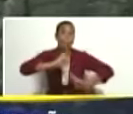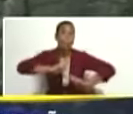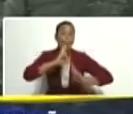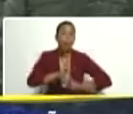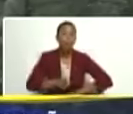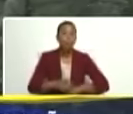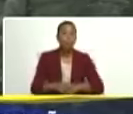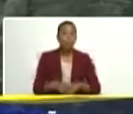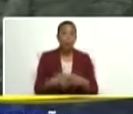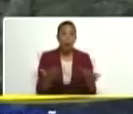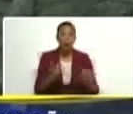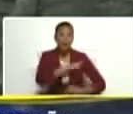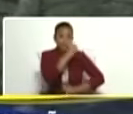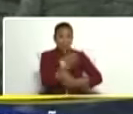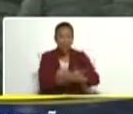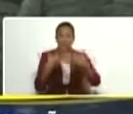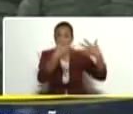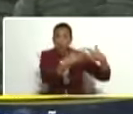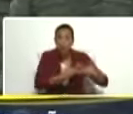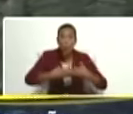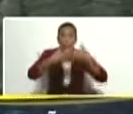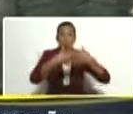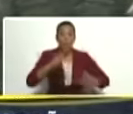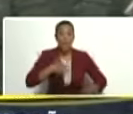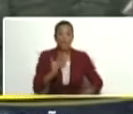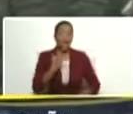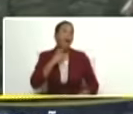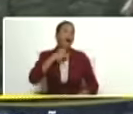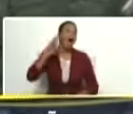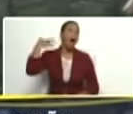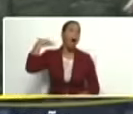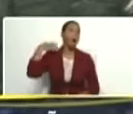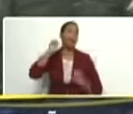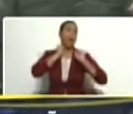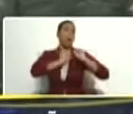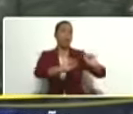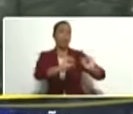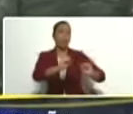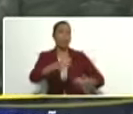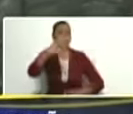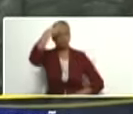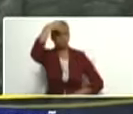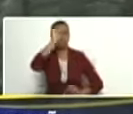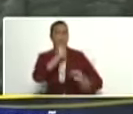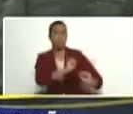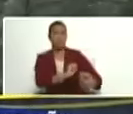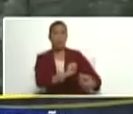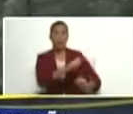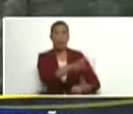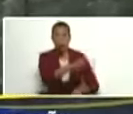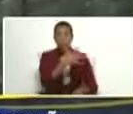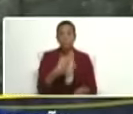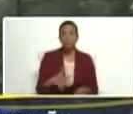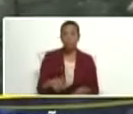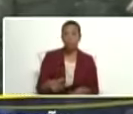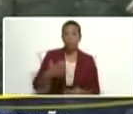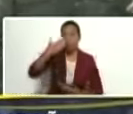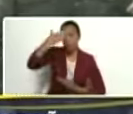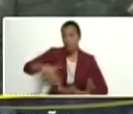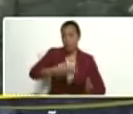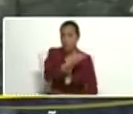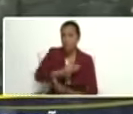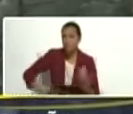Hay otras fuerzas como las de Estados Unidos que tienen un origen imperialista, colonialista. O las fuerzas